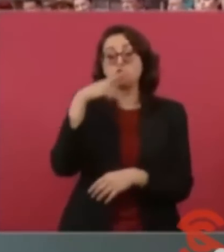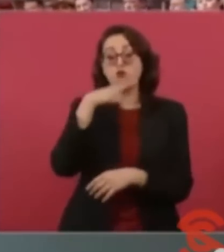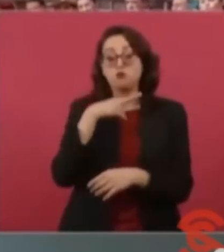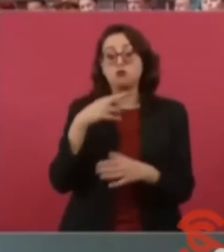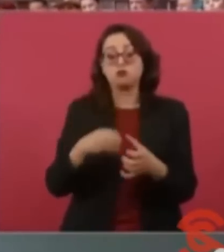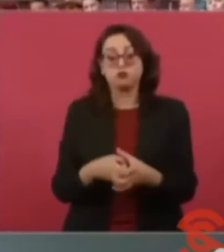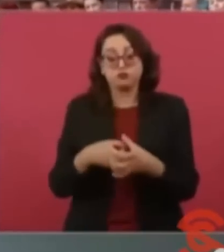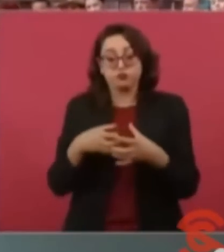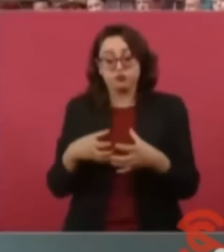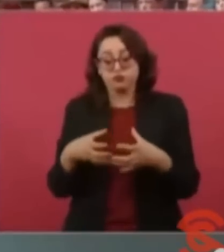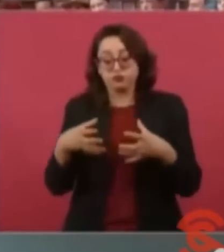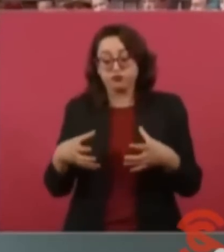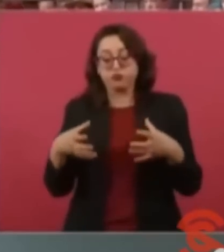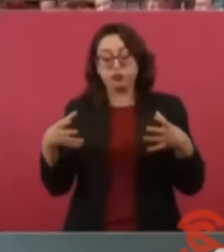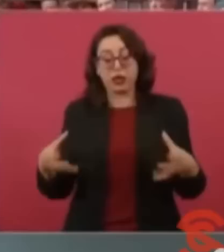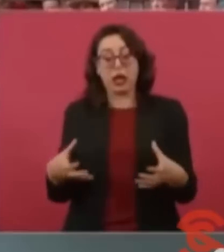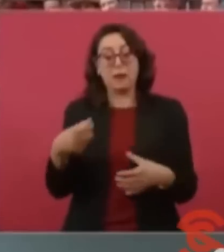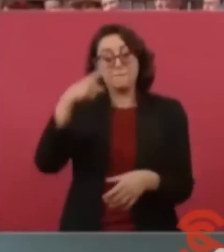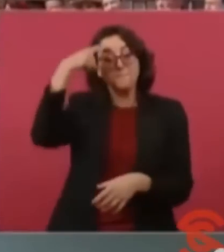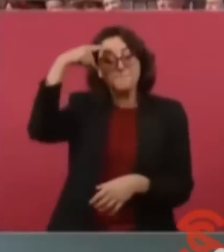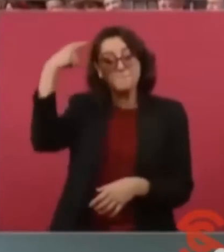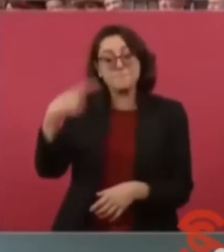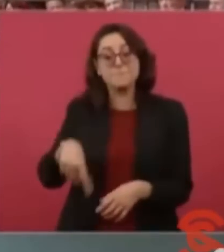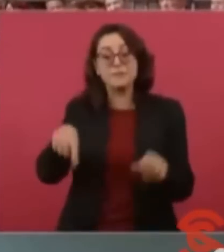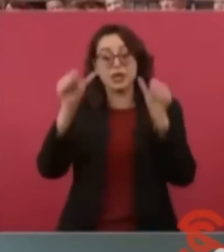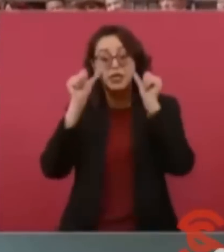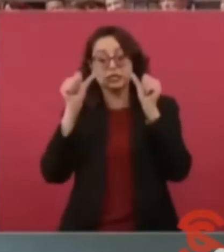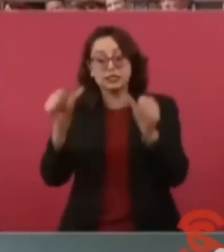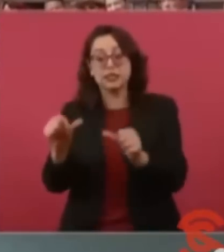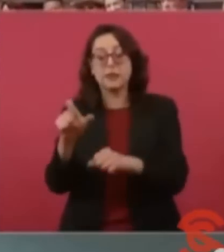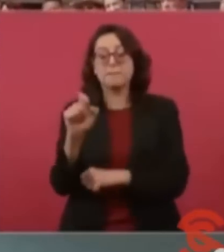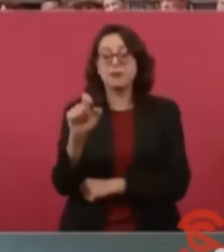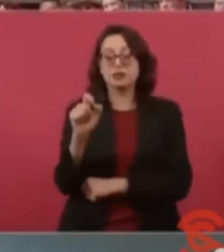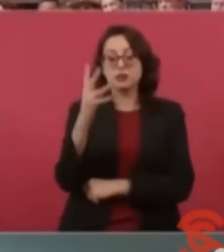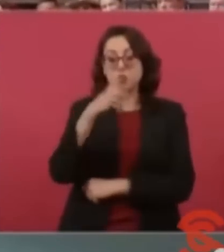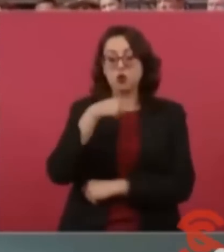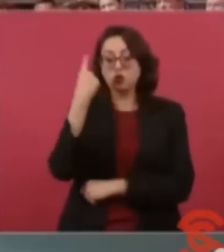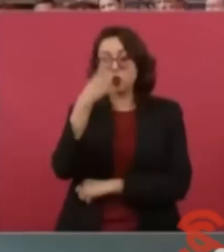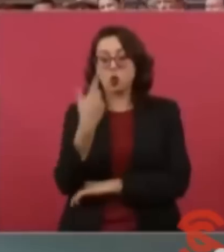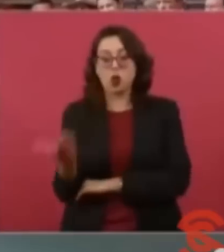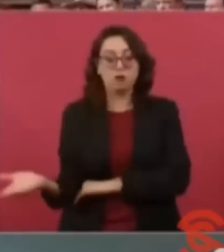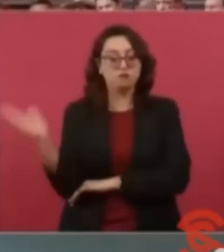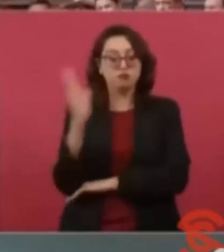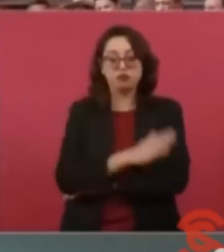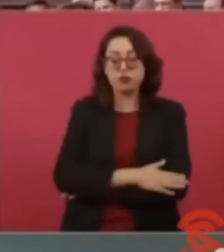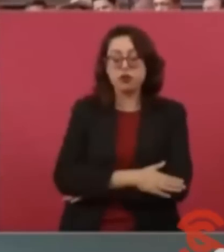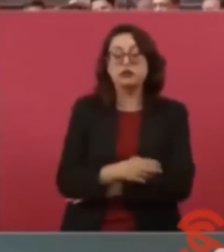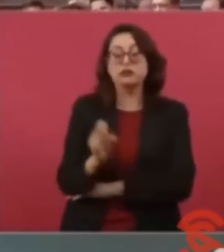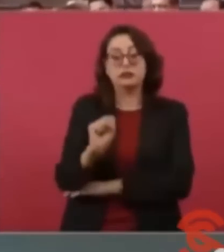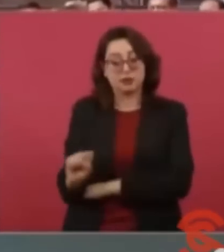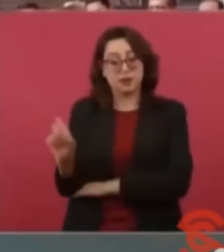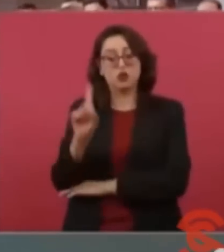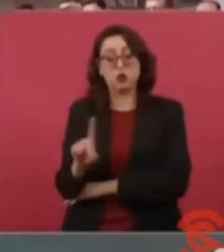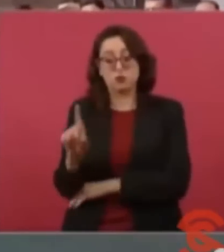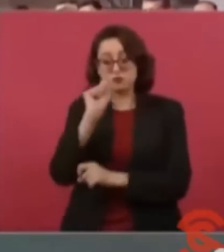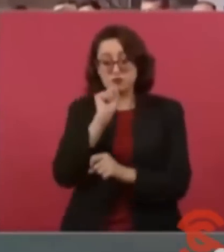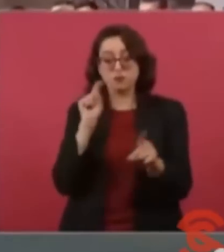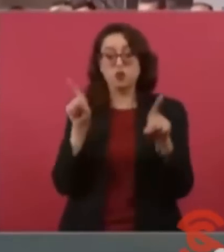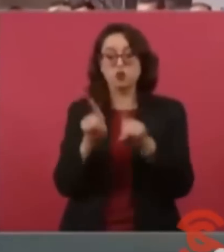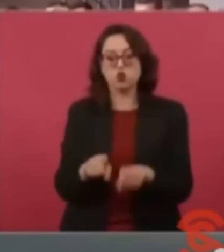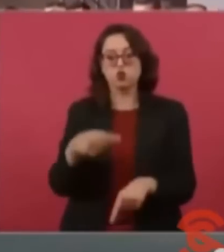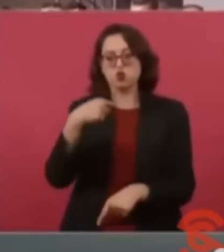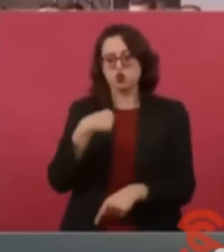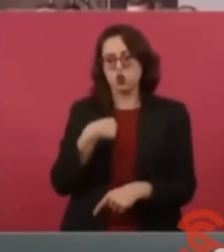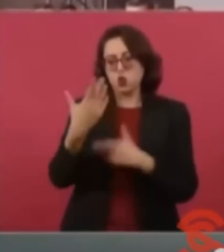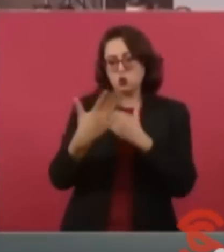las 24 horas al día y los fines de semana. Antes de que termine mi